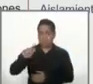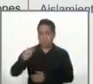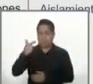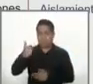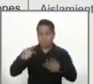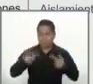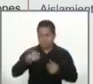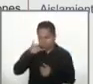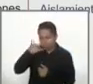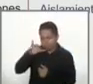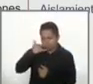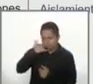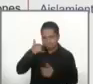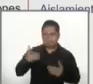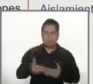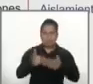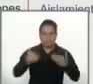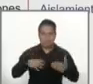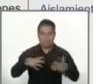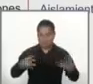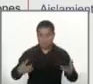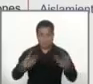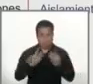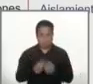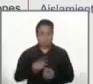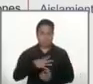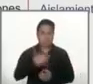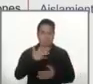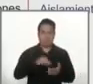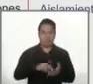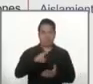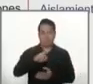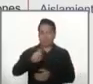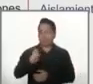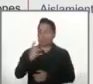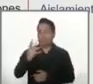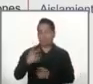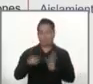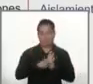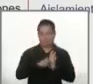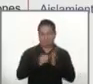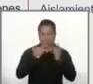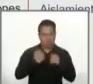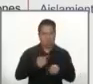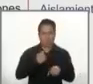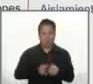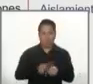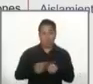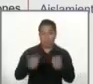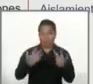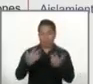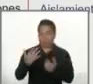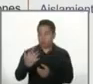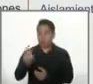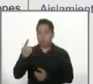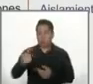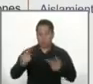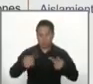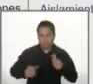18.377 casos notificados a la fecha, se reportan 5.224 negativos,